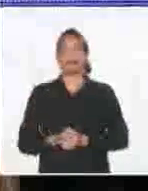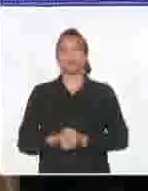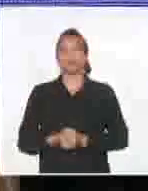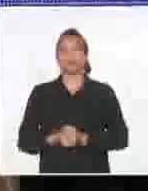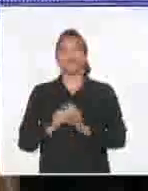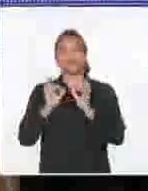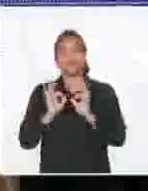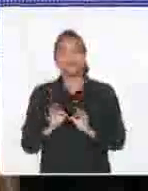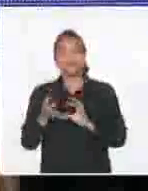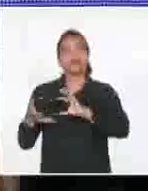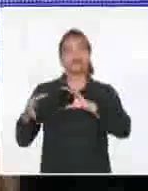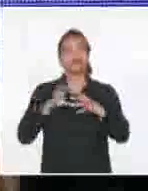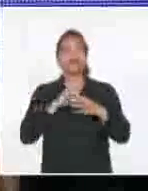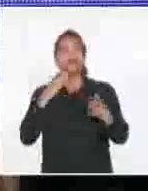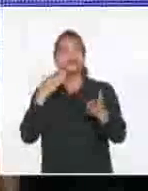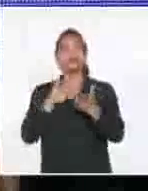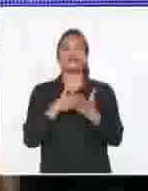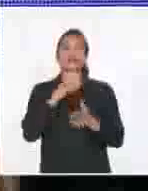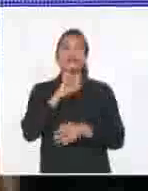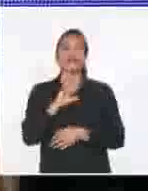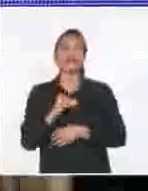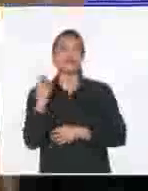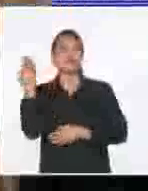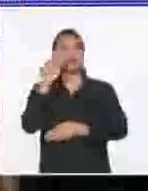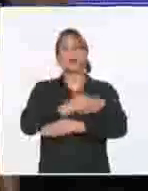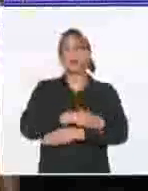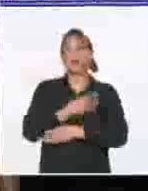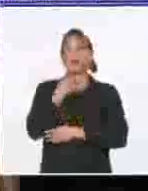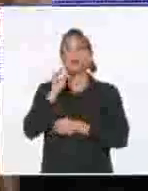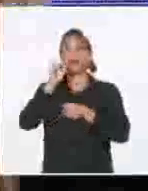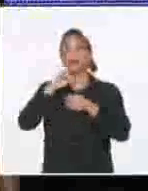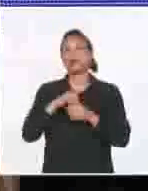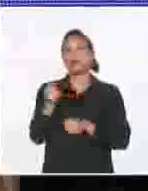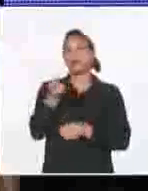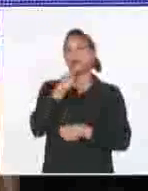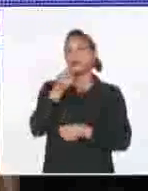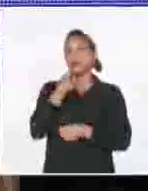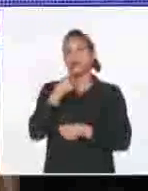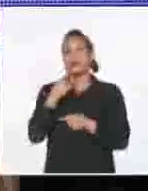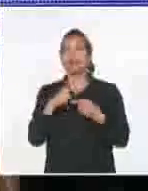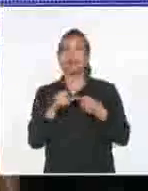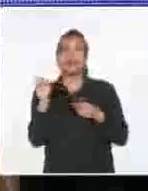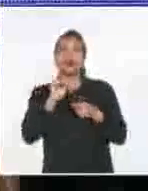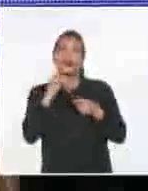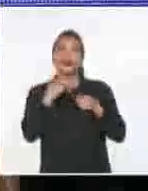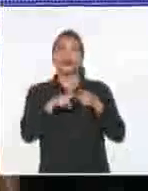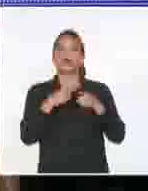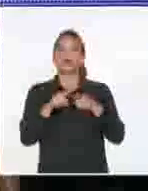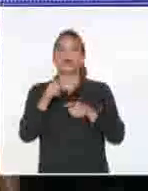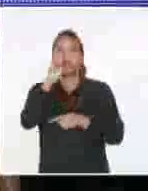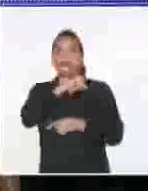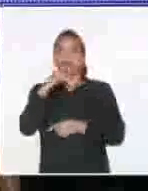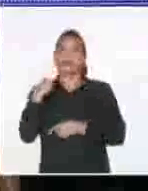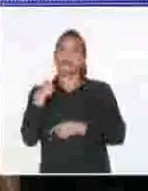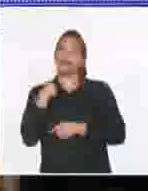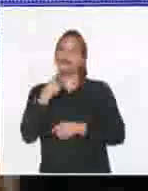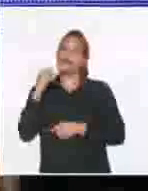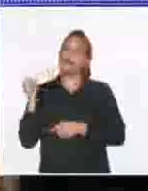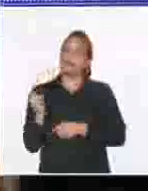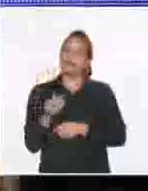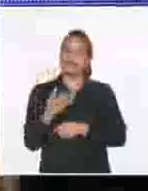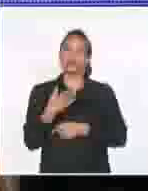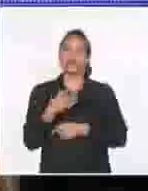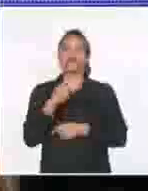directa cuando afirma que el bloqueo no incluye medicamentos ni equipos médicos. En aquel momento